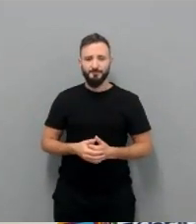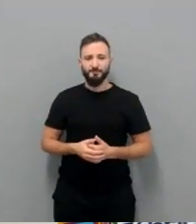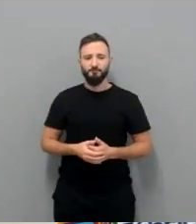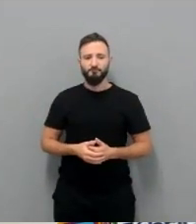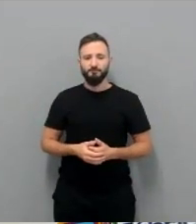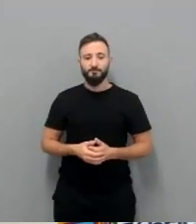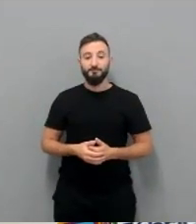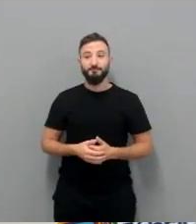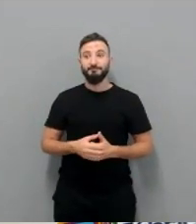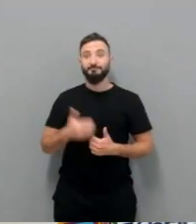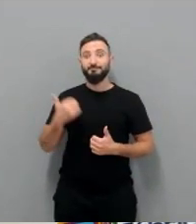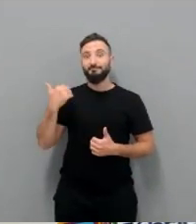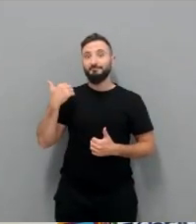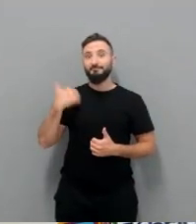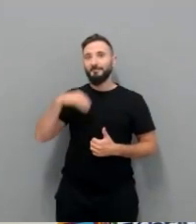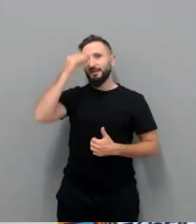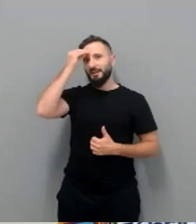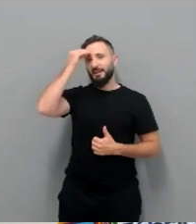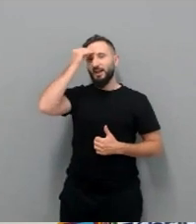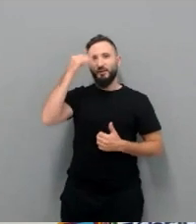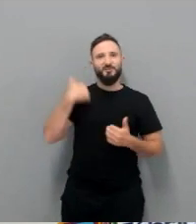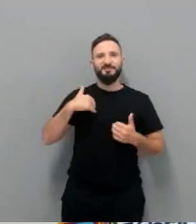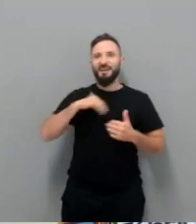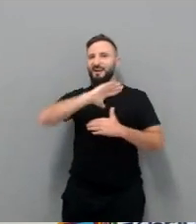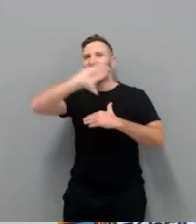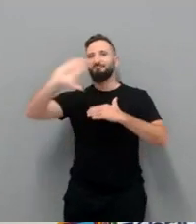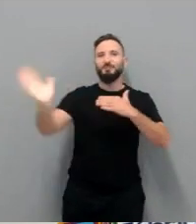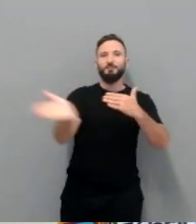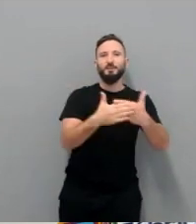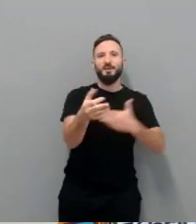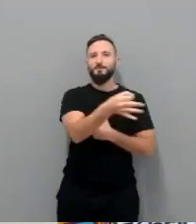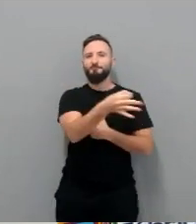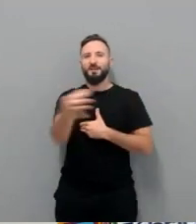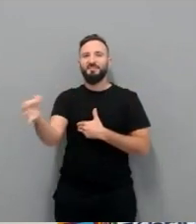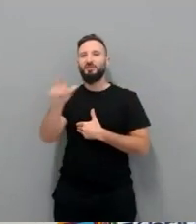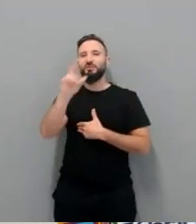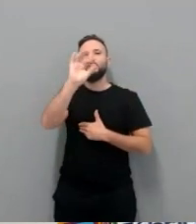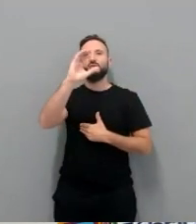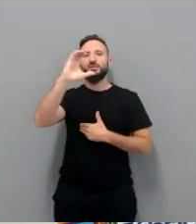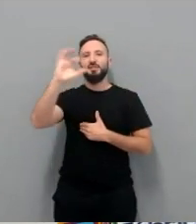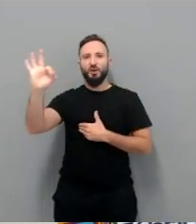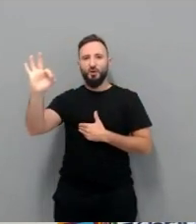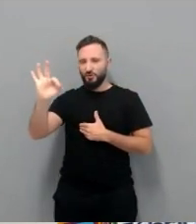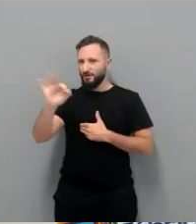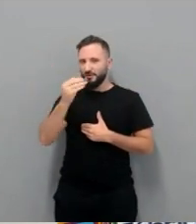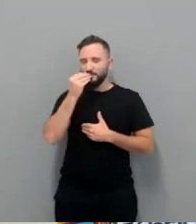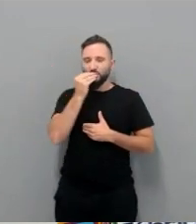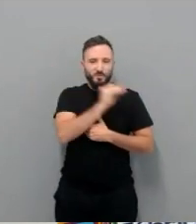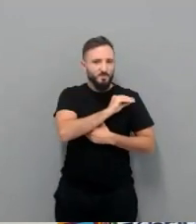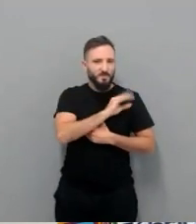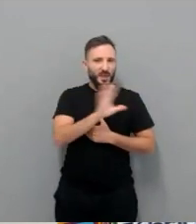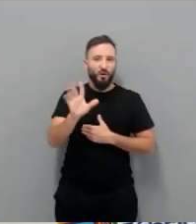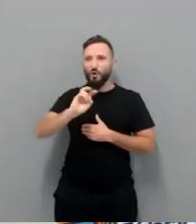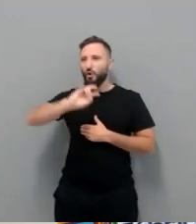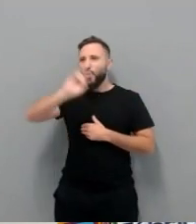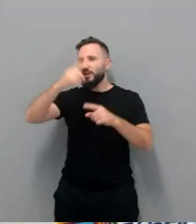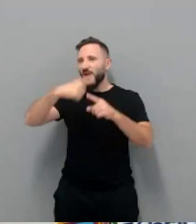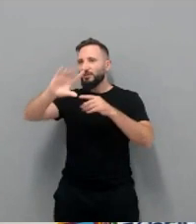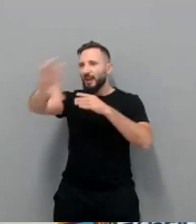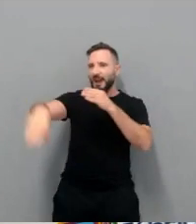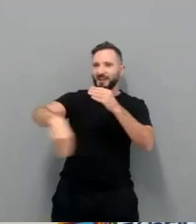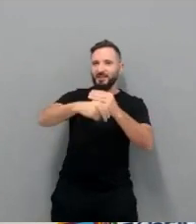Pues yo creo que es el cierre redondo, redondísimo, Rocío. O sea, no tengo nada más que